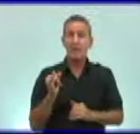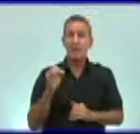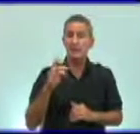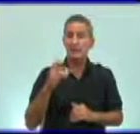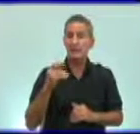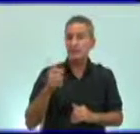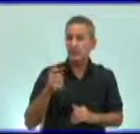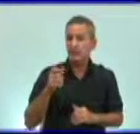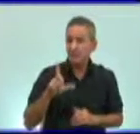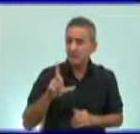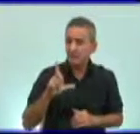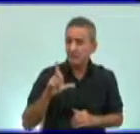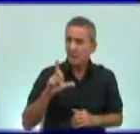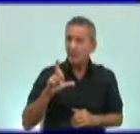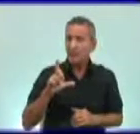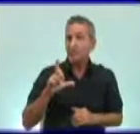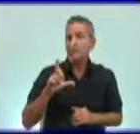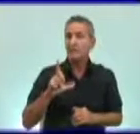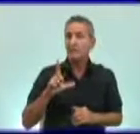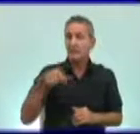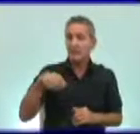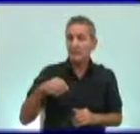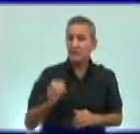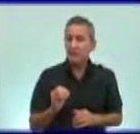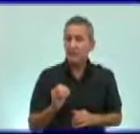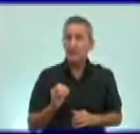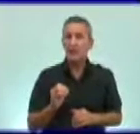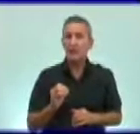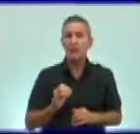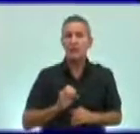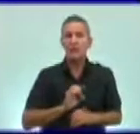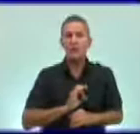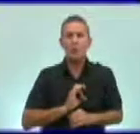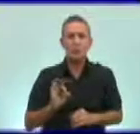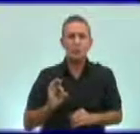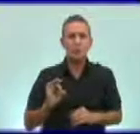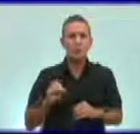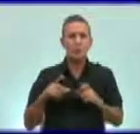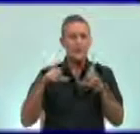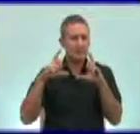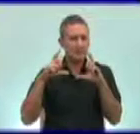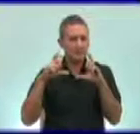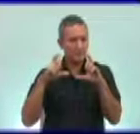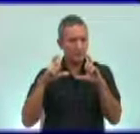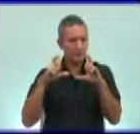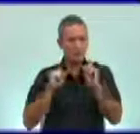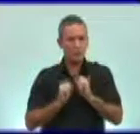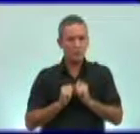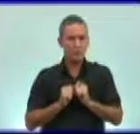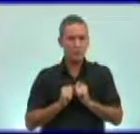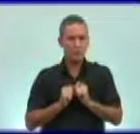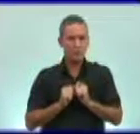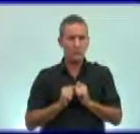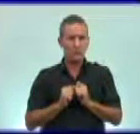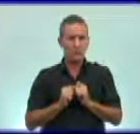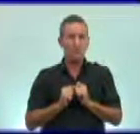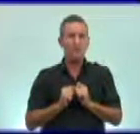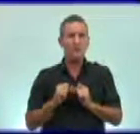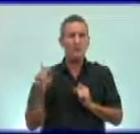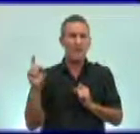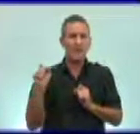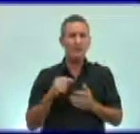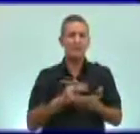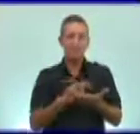desde el punto de vista de fotografía fue una pintura realizada con un modelo de padre